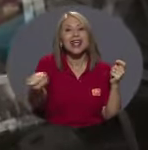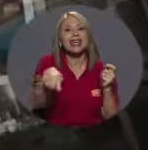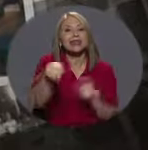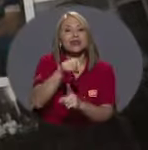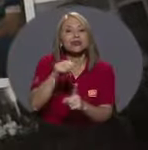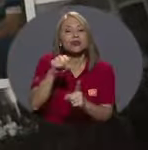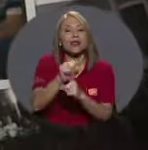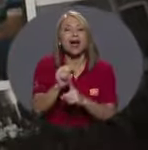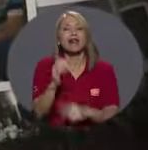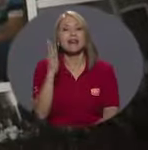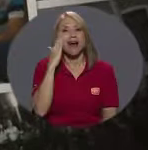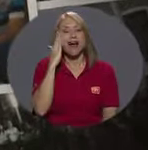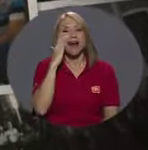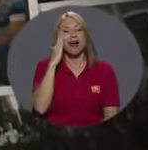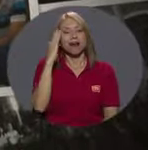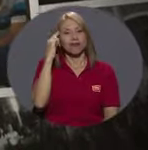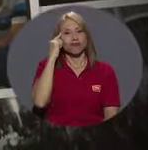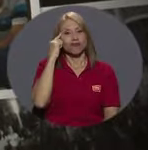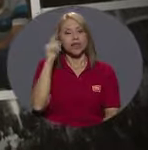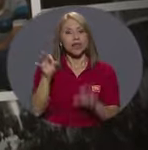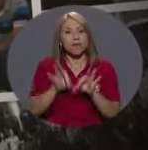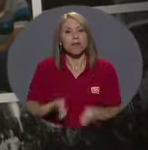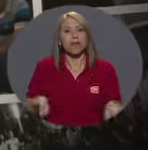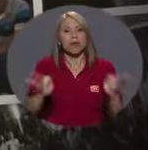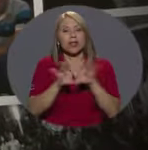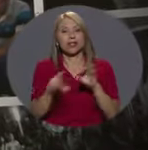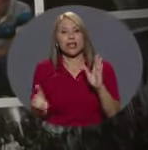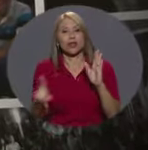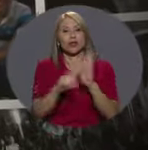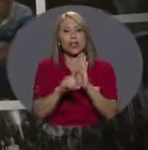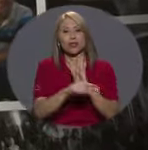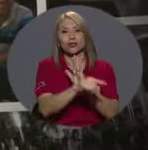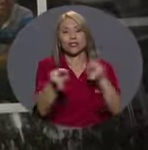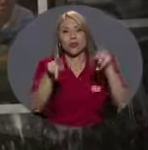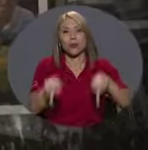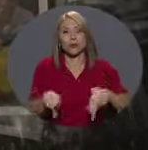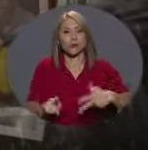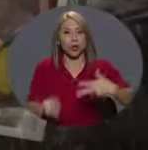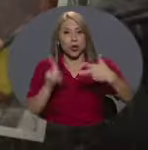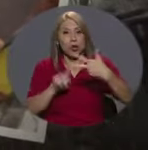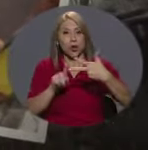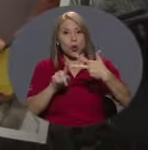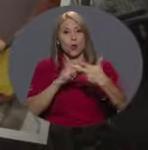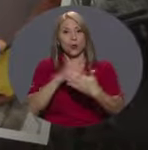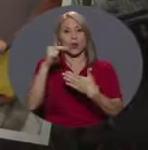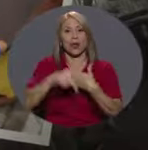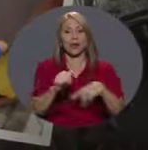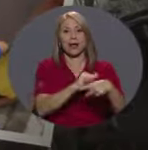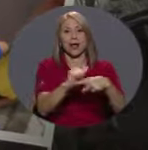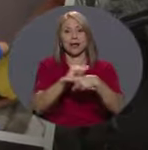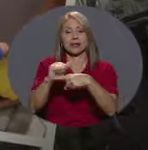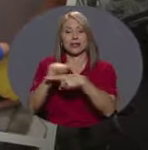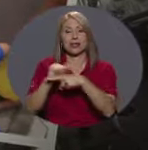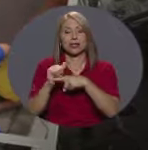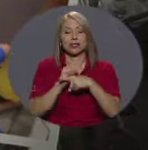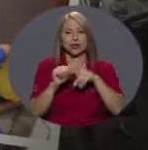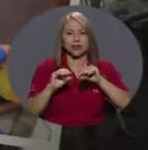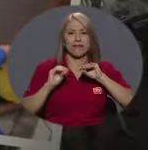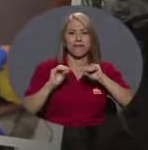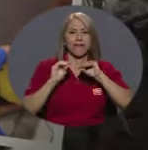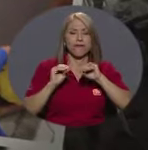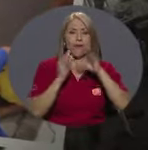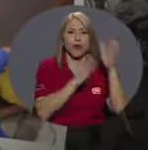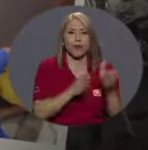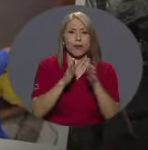concientice la importancia de los derechos de esta población. Y tenemos un programa de capacitación y formación para que